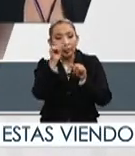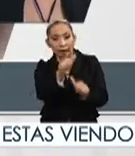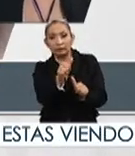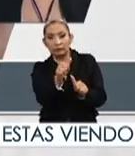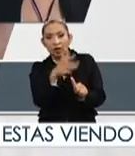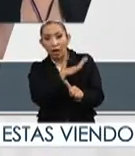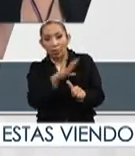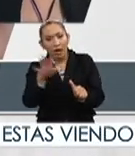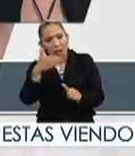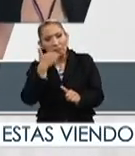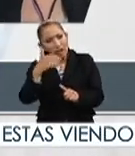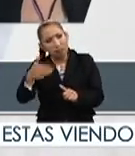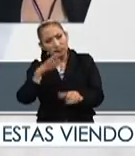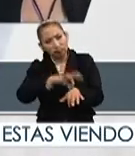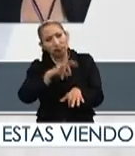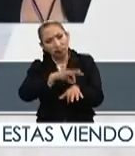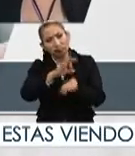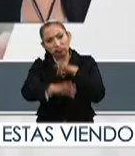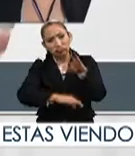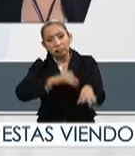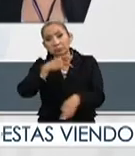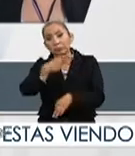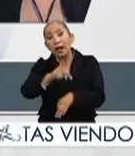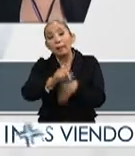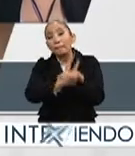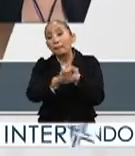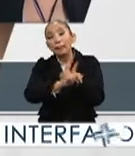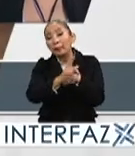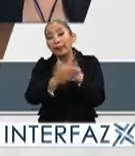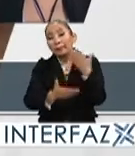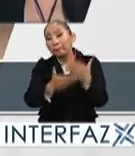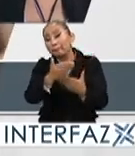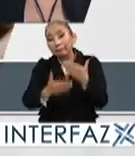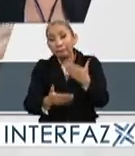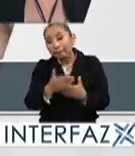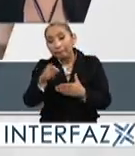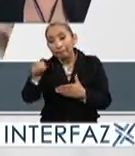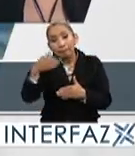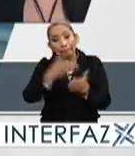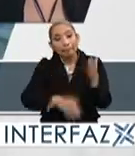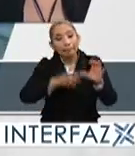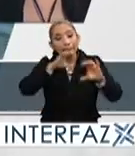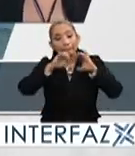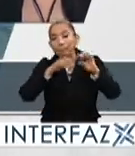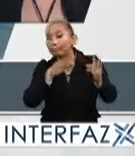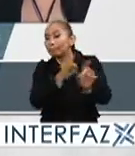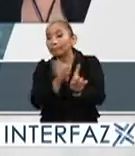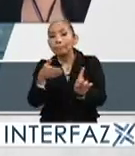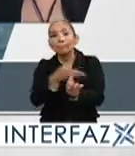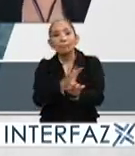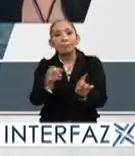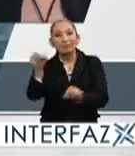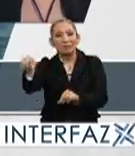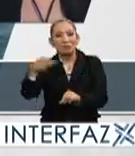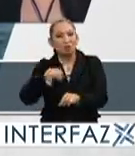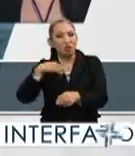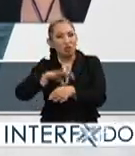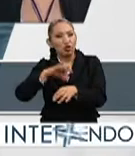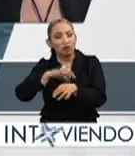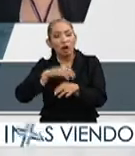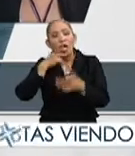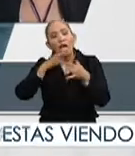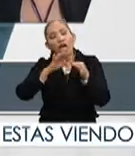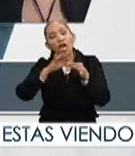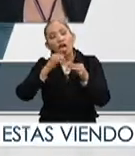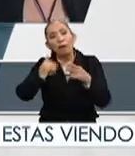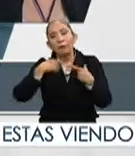atención en general es buena, pero el problema en muchas ocasiones es la falta de comunicación por parte del profesional de la